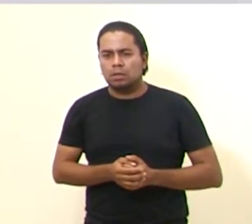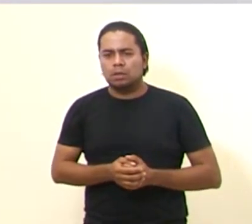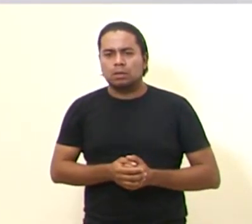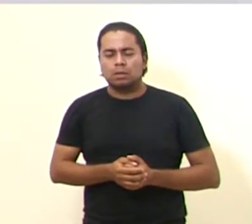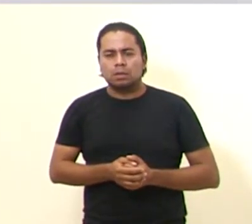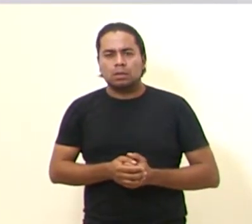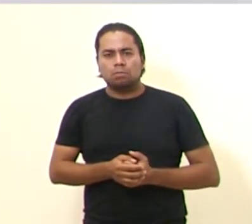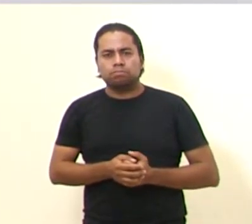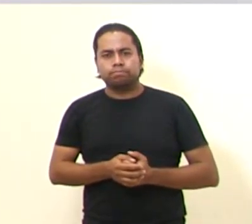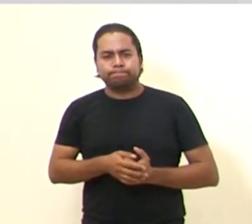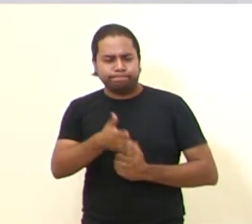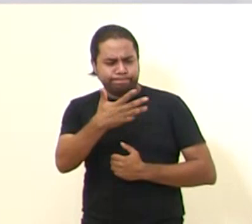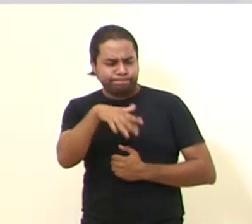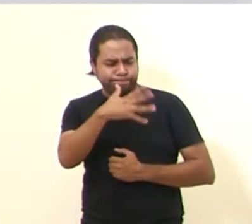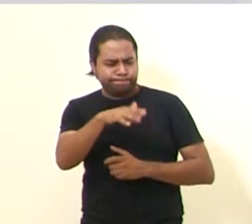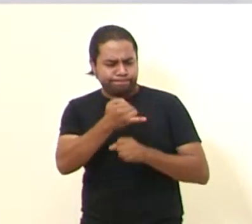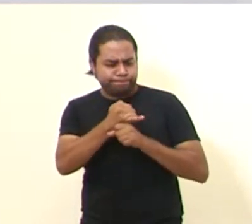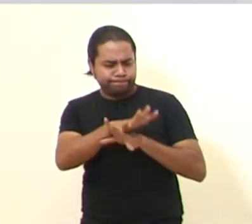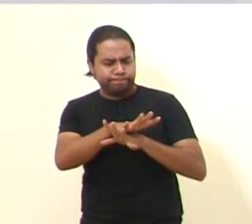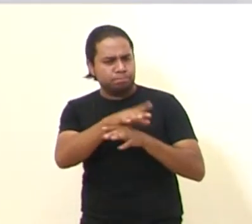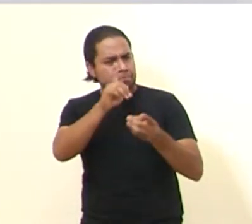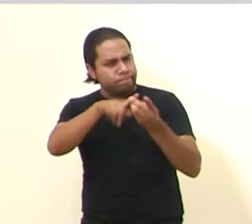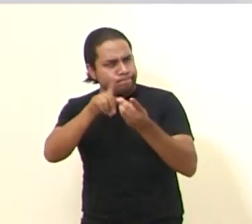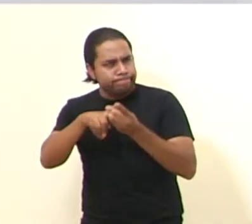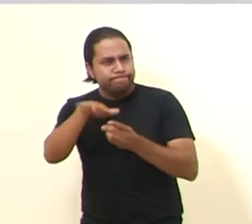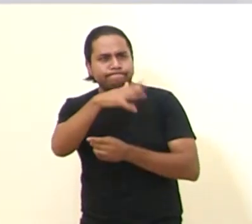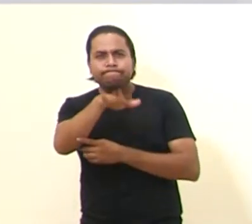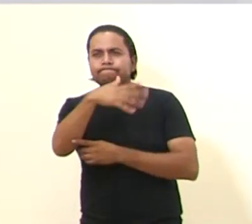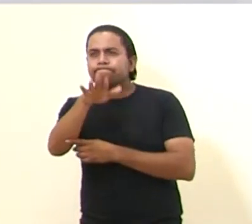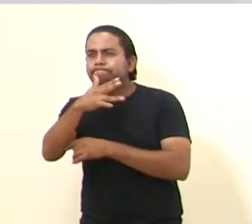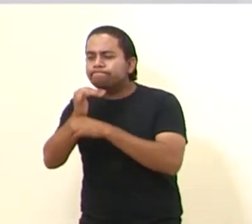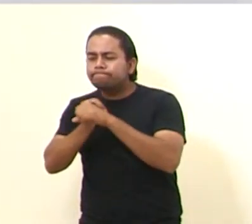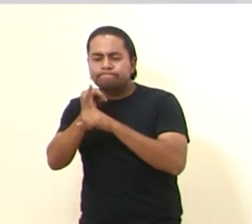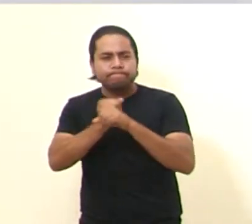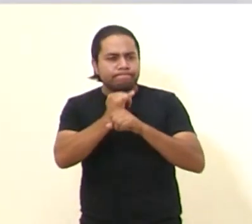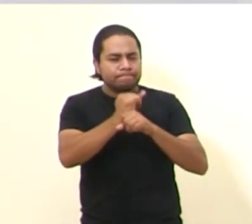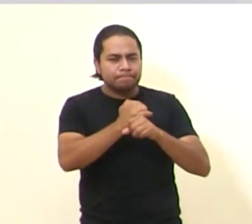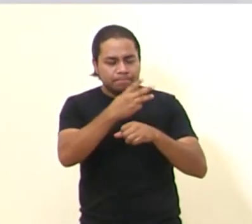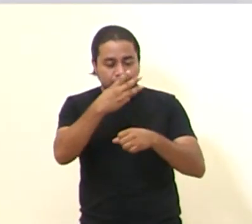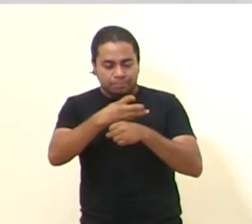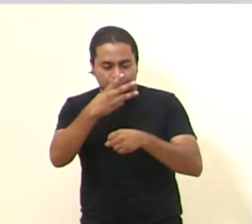Buscar la información. Muy bien. Tercer paso entonces